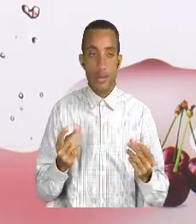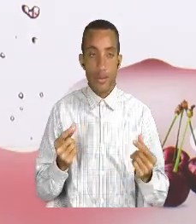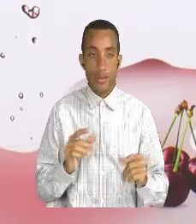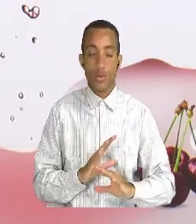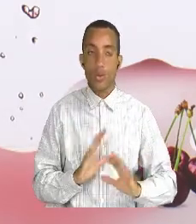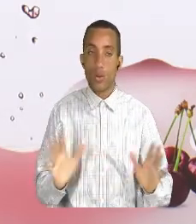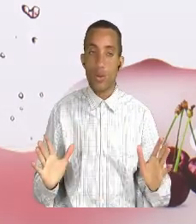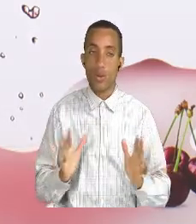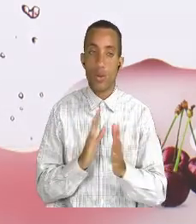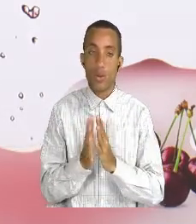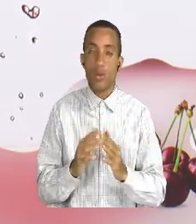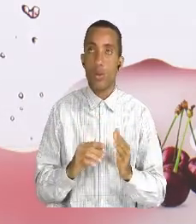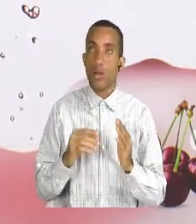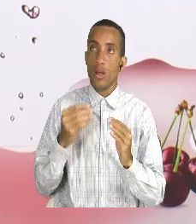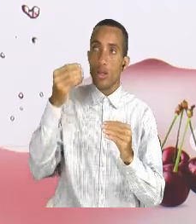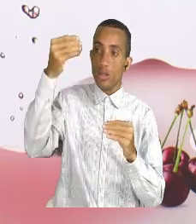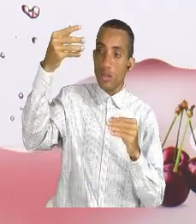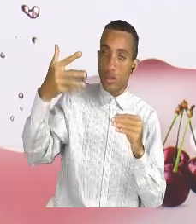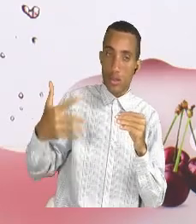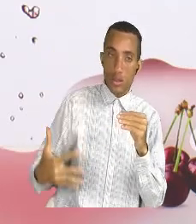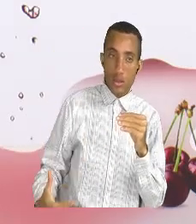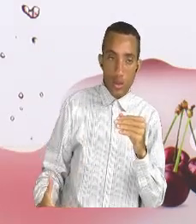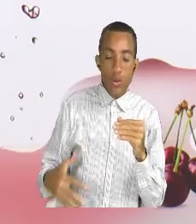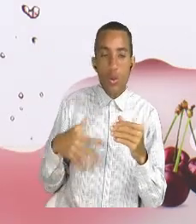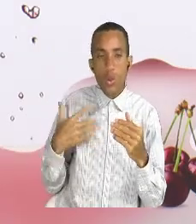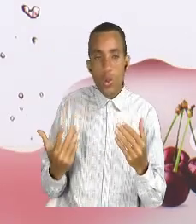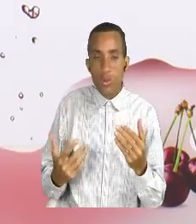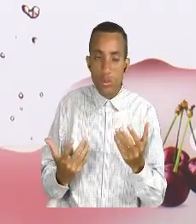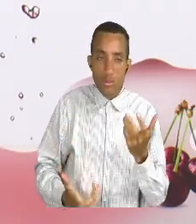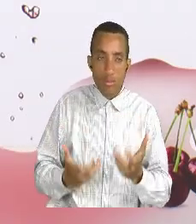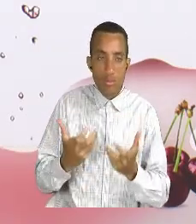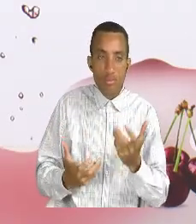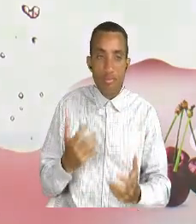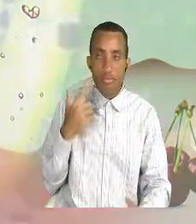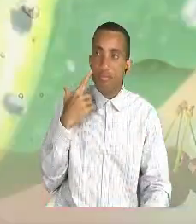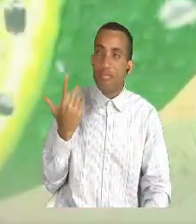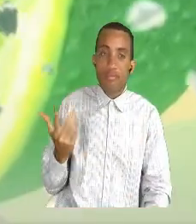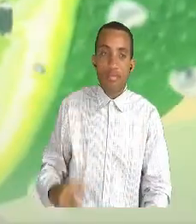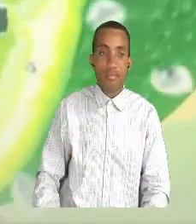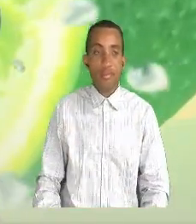ese recetario de hoy miércoles, ombliguito de semana en A Pedir de Boca.